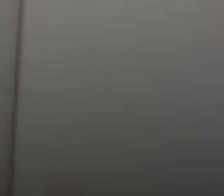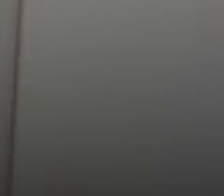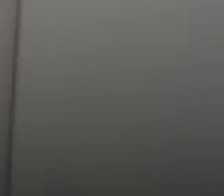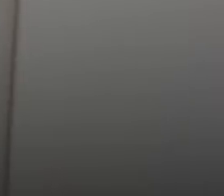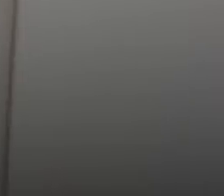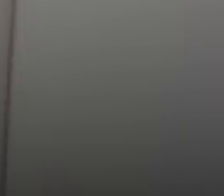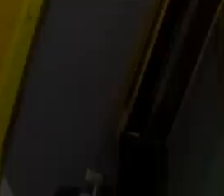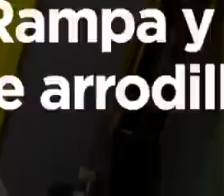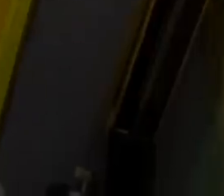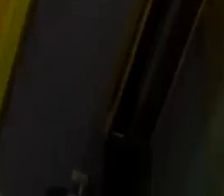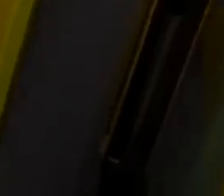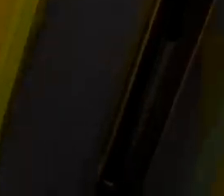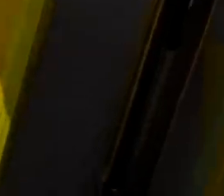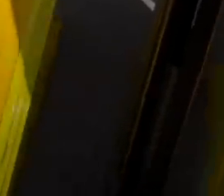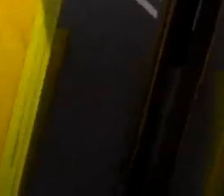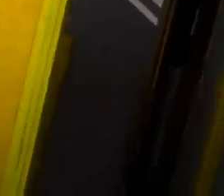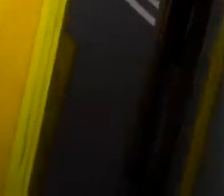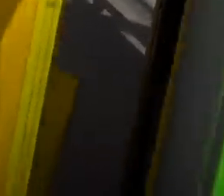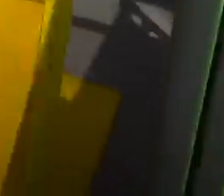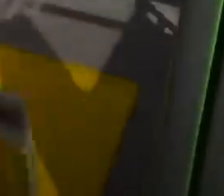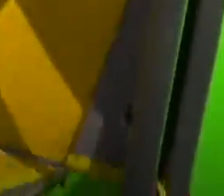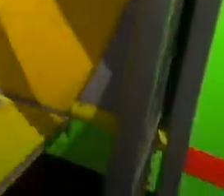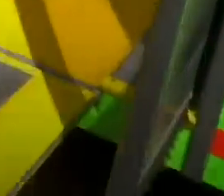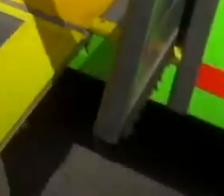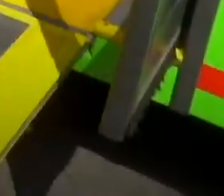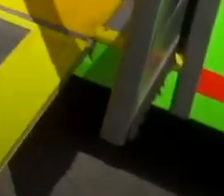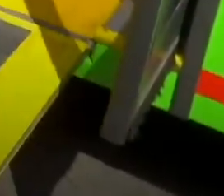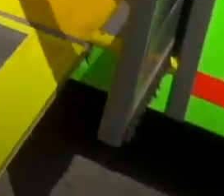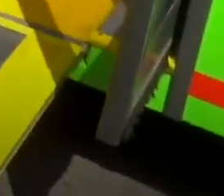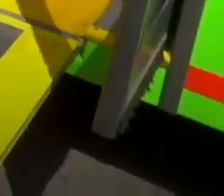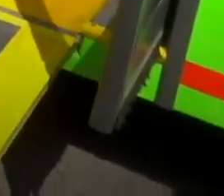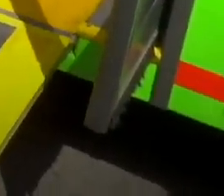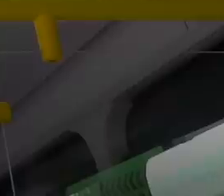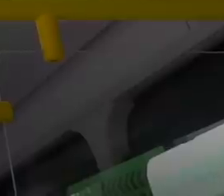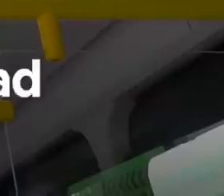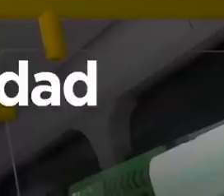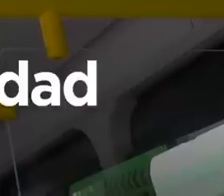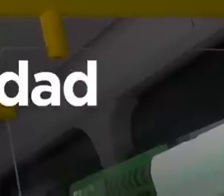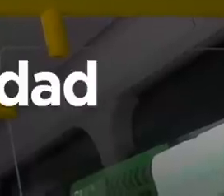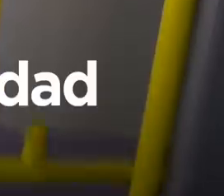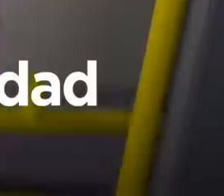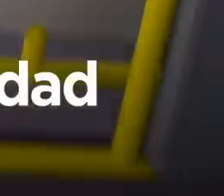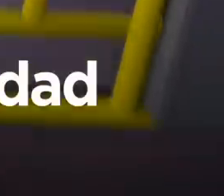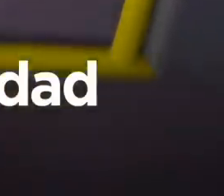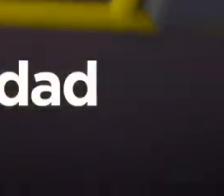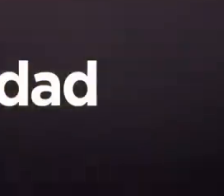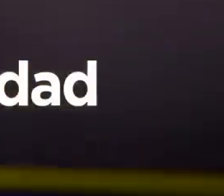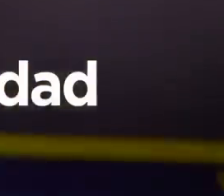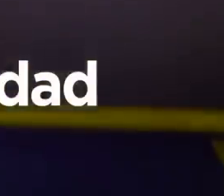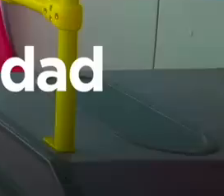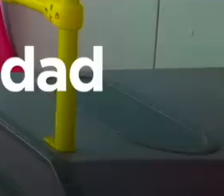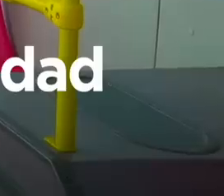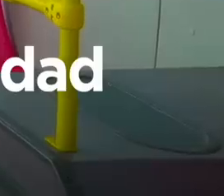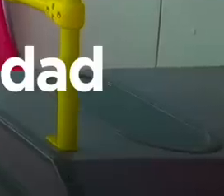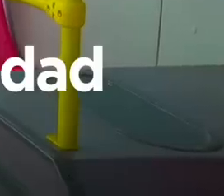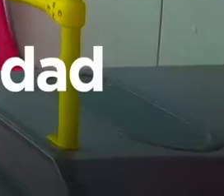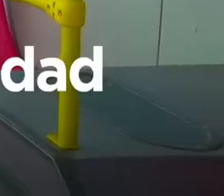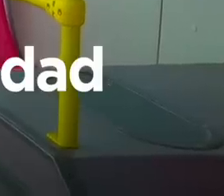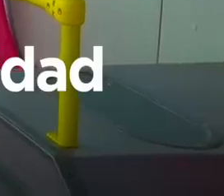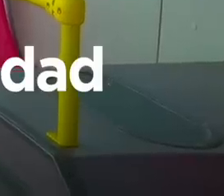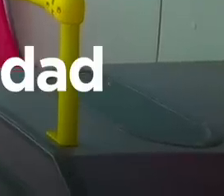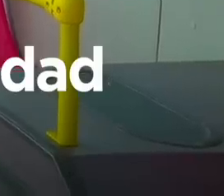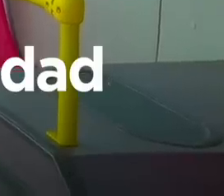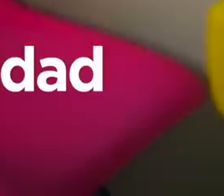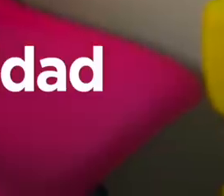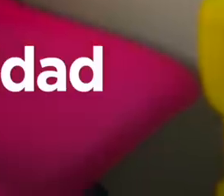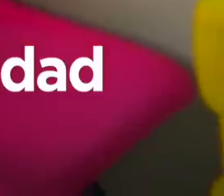los asientos pueden reclinarse y son Euro 6. Por lo que no tendrán emisiones de